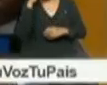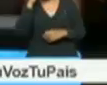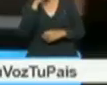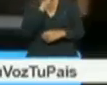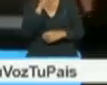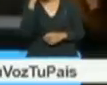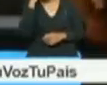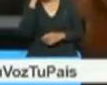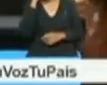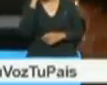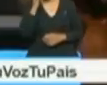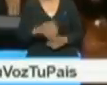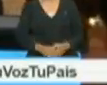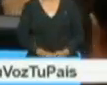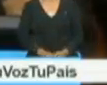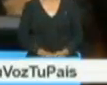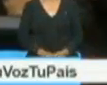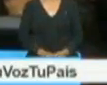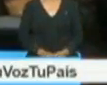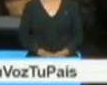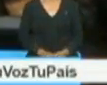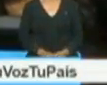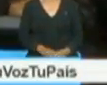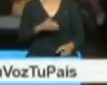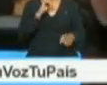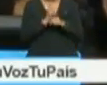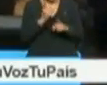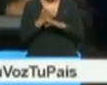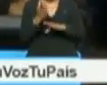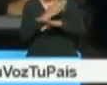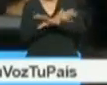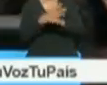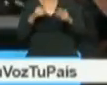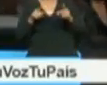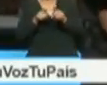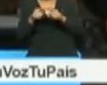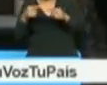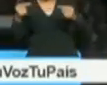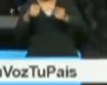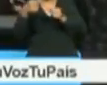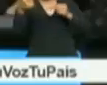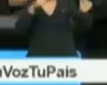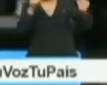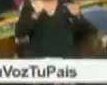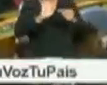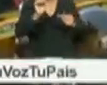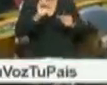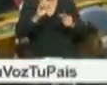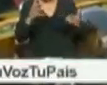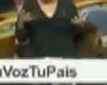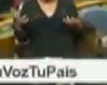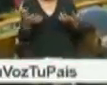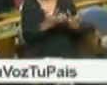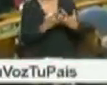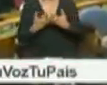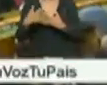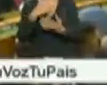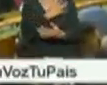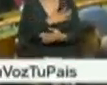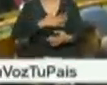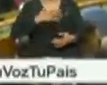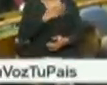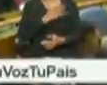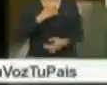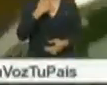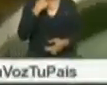planeta. Sean cuales fueran las divisiones que existen, ahora es más importante la unidad. Prometió combatir a populistas